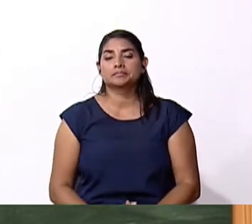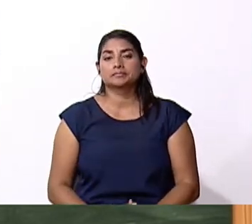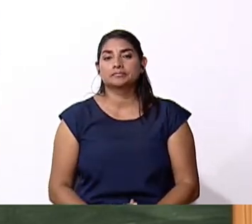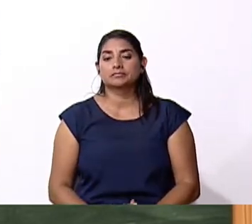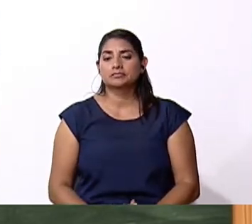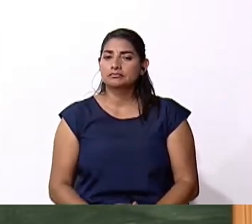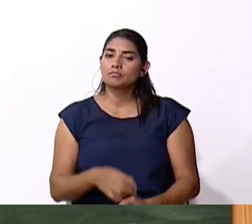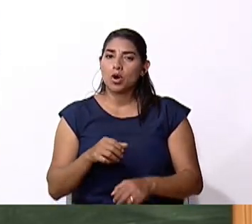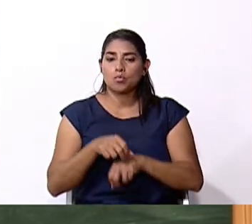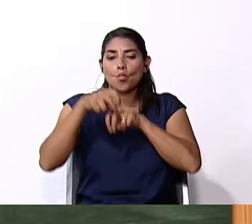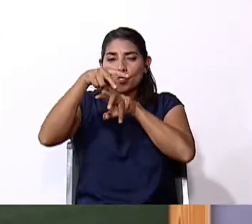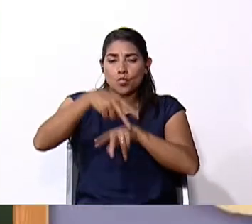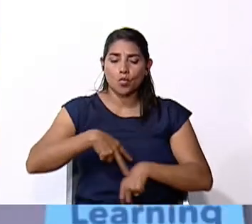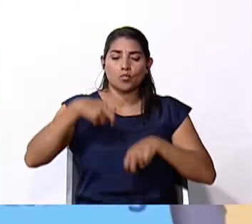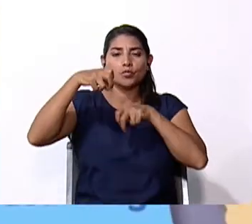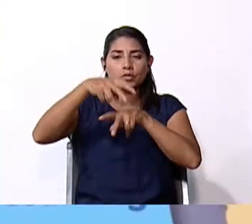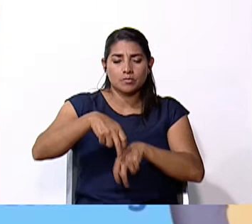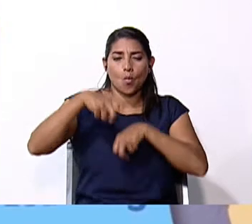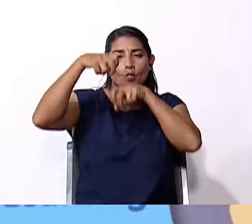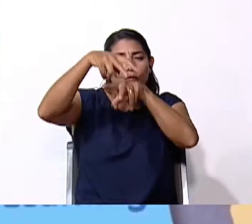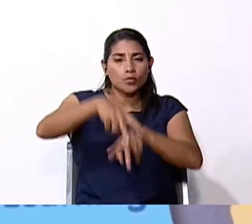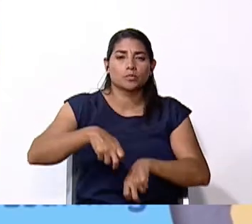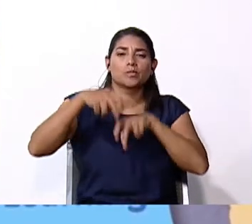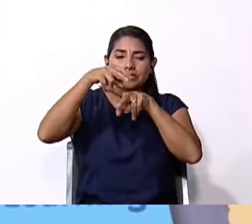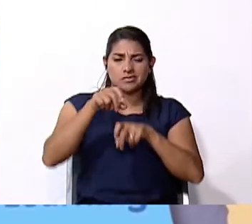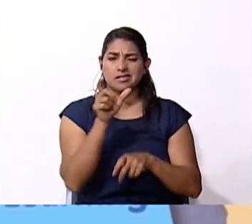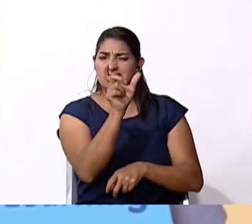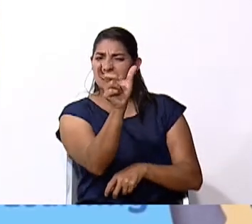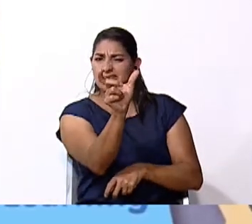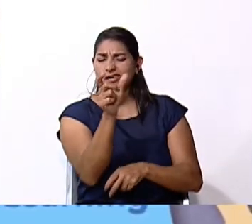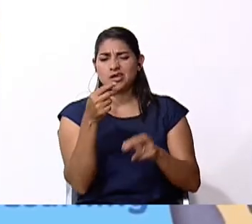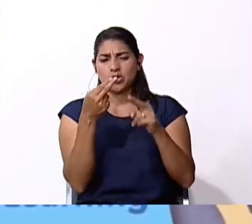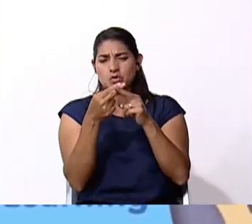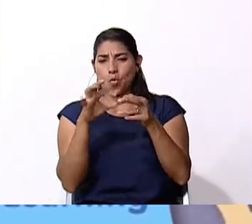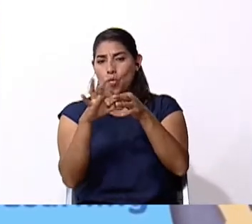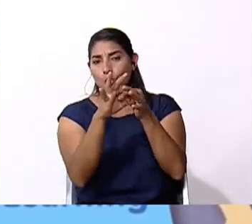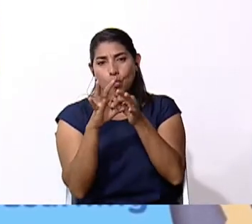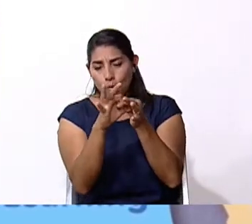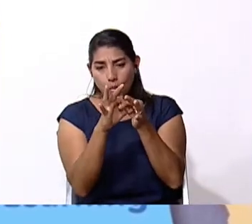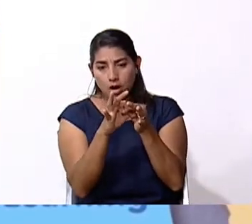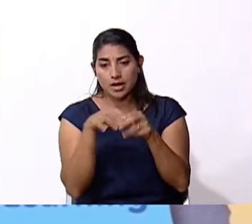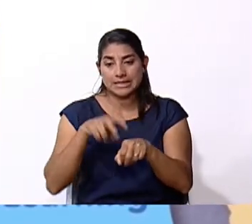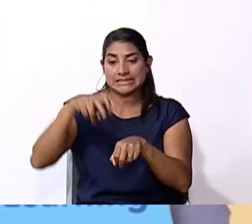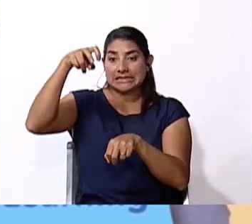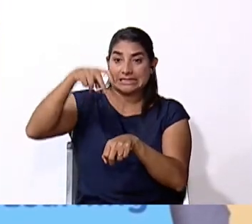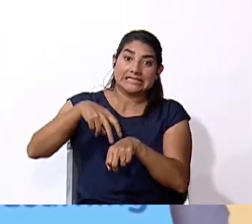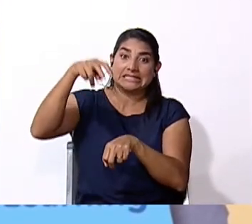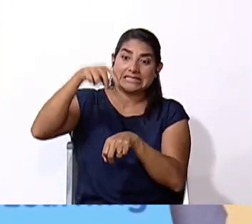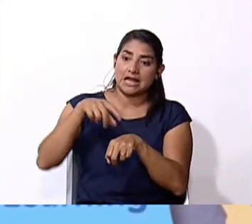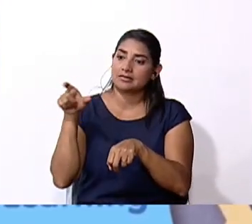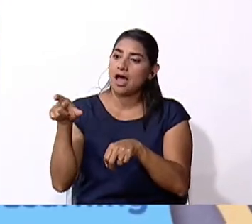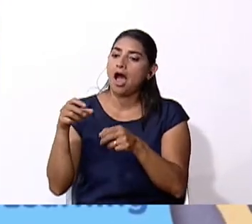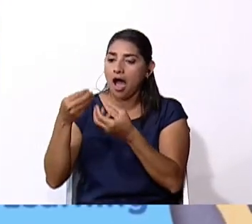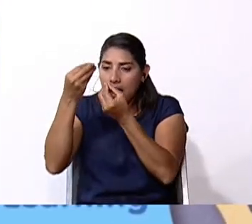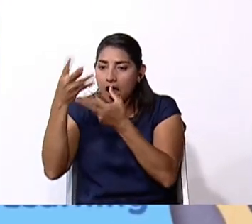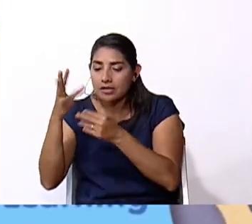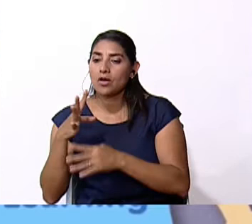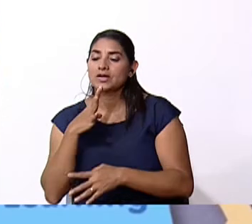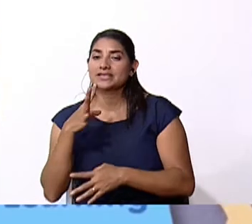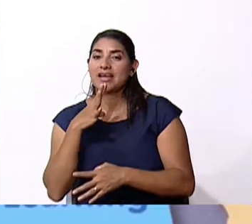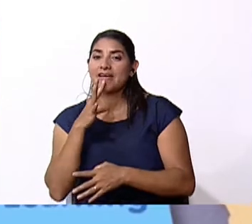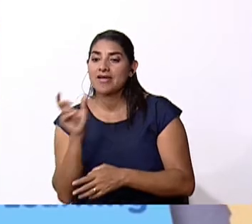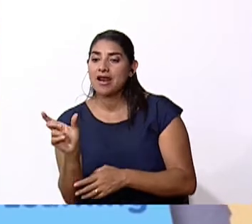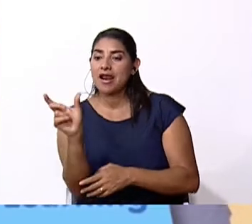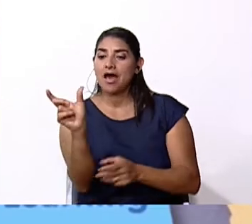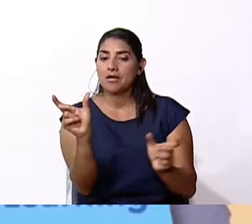El canguro salta mucho. Canguro es el núcleo del sujeto y salta es el núcleo del predicado, porque